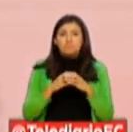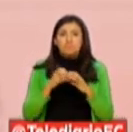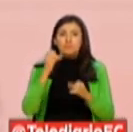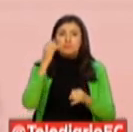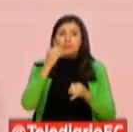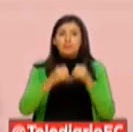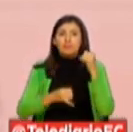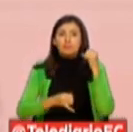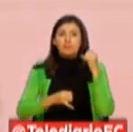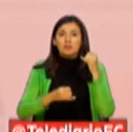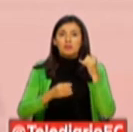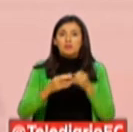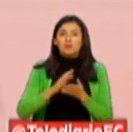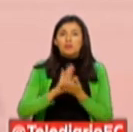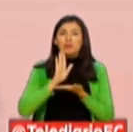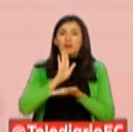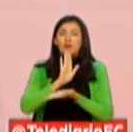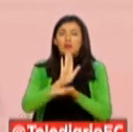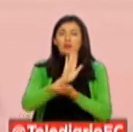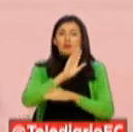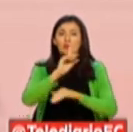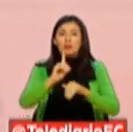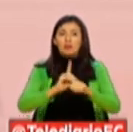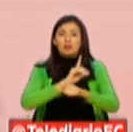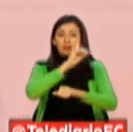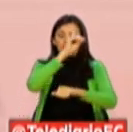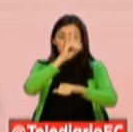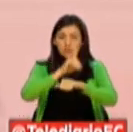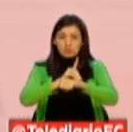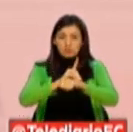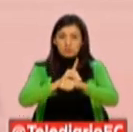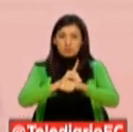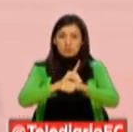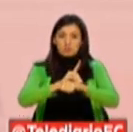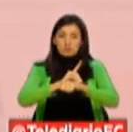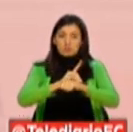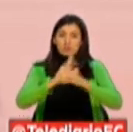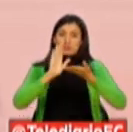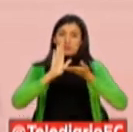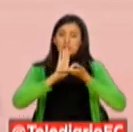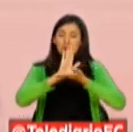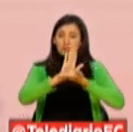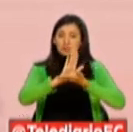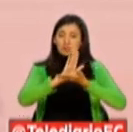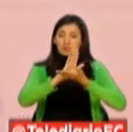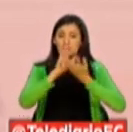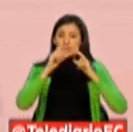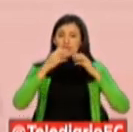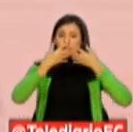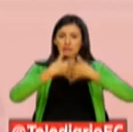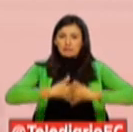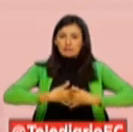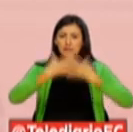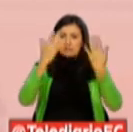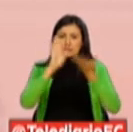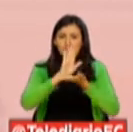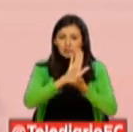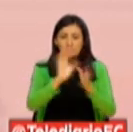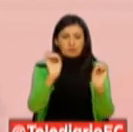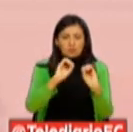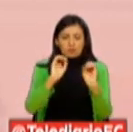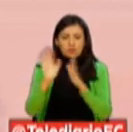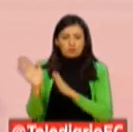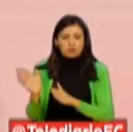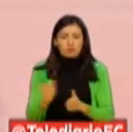último, Rodas descartó, el nuevo presidente del IES, descartó que el IES esté en quiebra. El titular de la